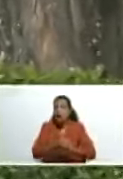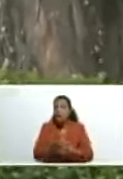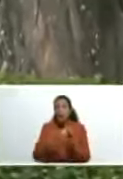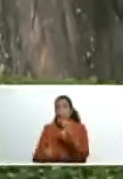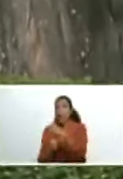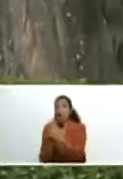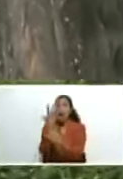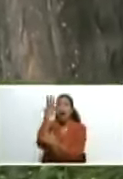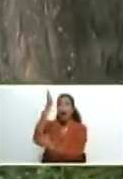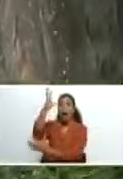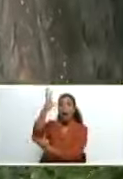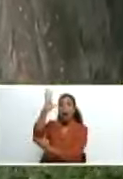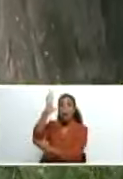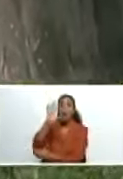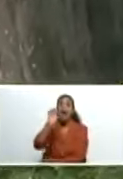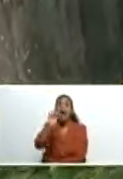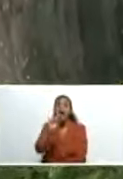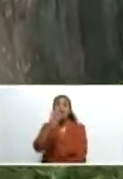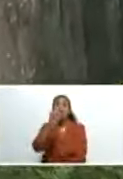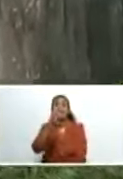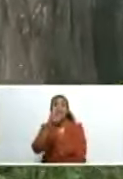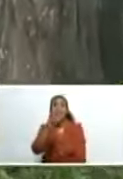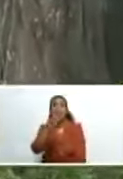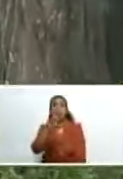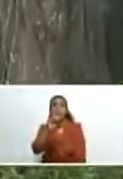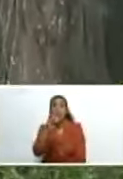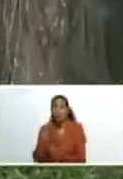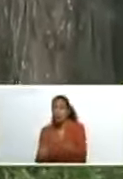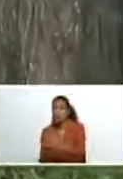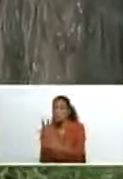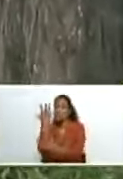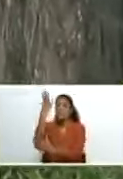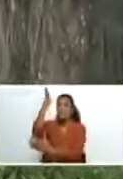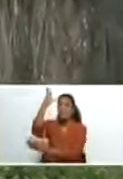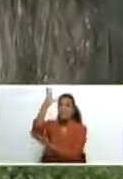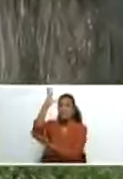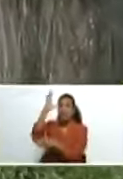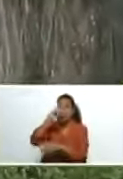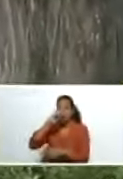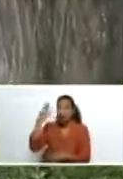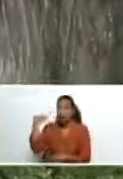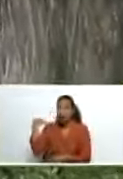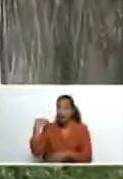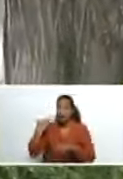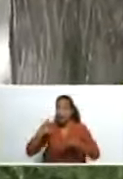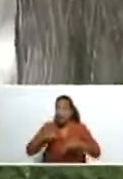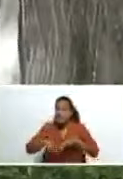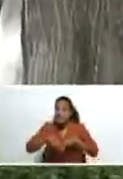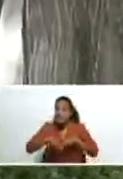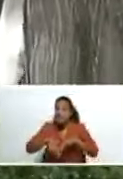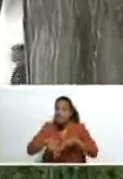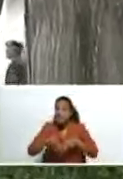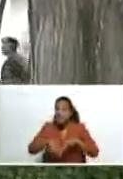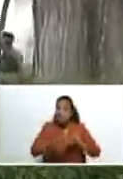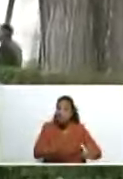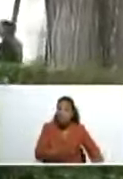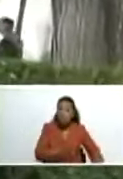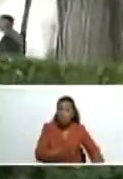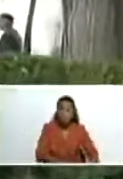cedro. Testigo de la infancia del Libertador en estos espacios. Este mismo cedro estaba en la época del niño Bolívar, del niño Simón. Es